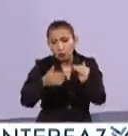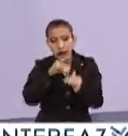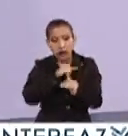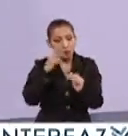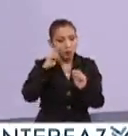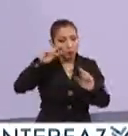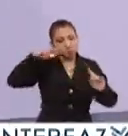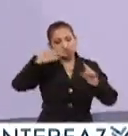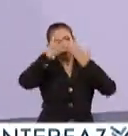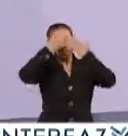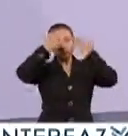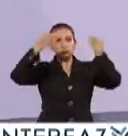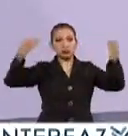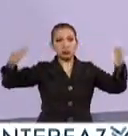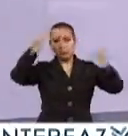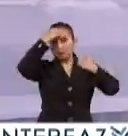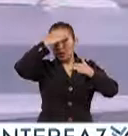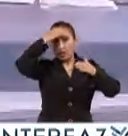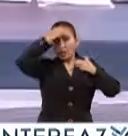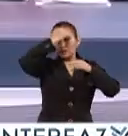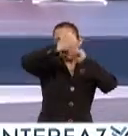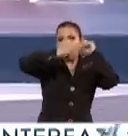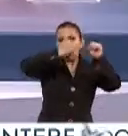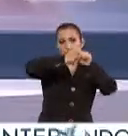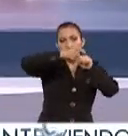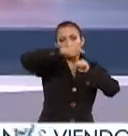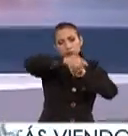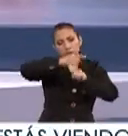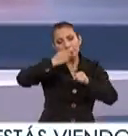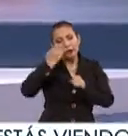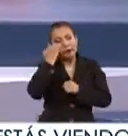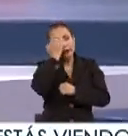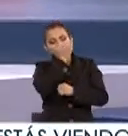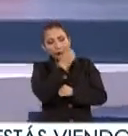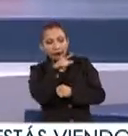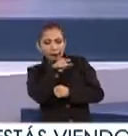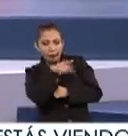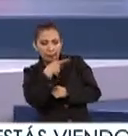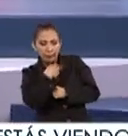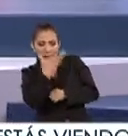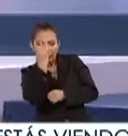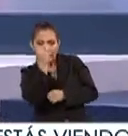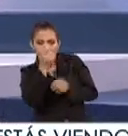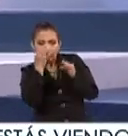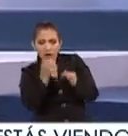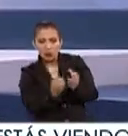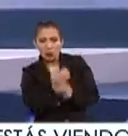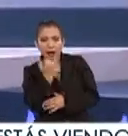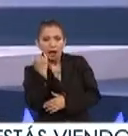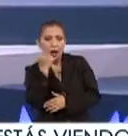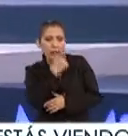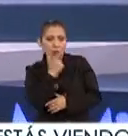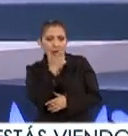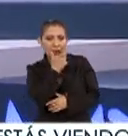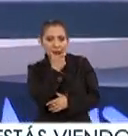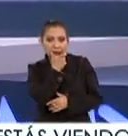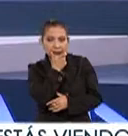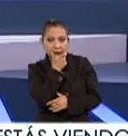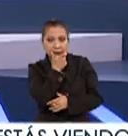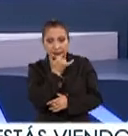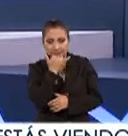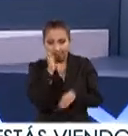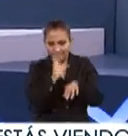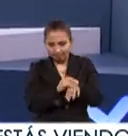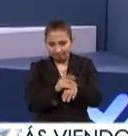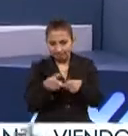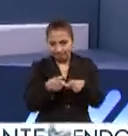una visión y toda una experiencia de lo que logra hacer que una persona aprenda una nueva lengua, en este caso el inglés. Si me